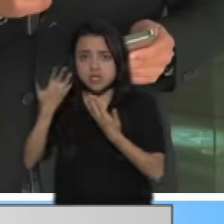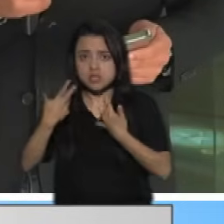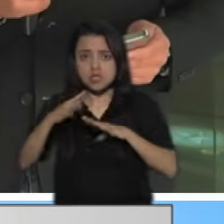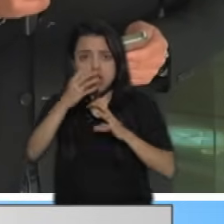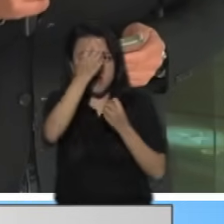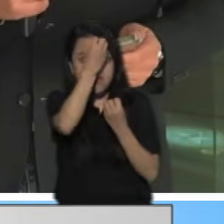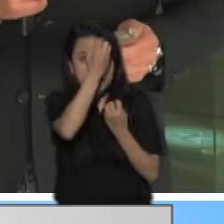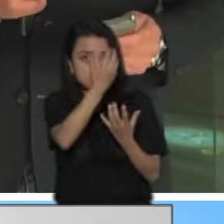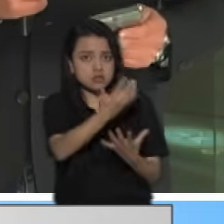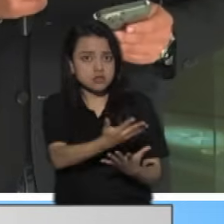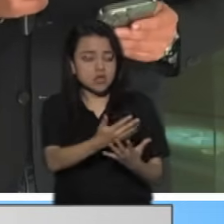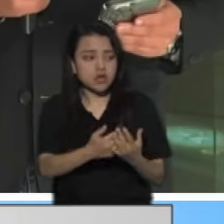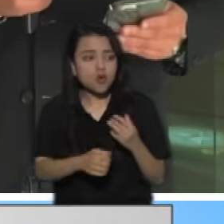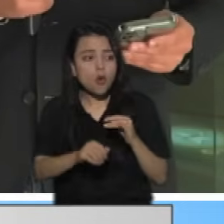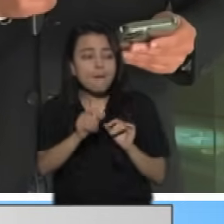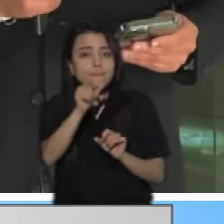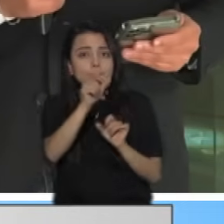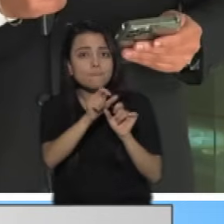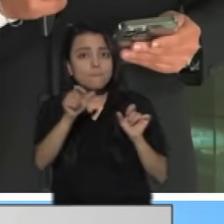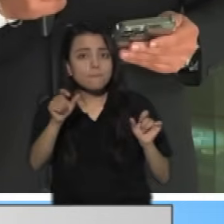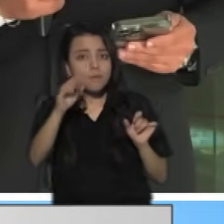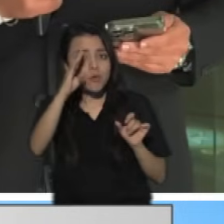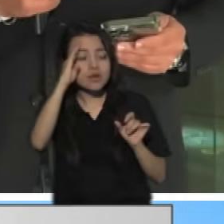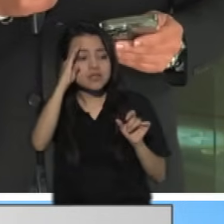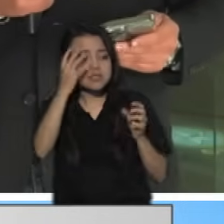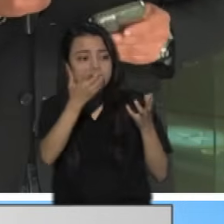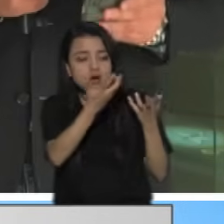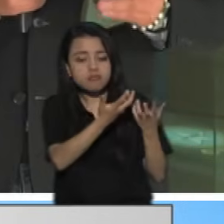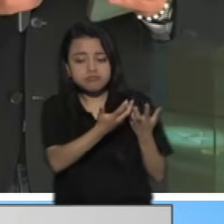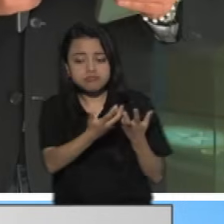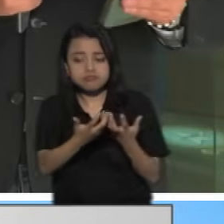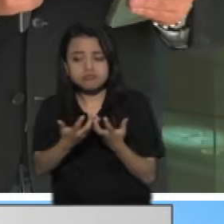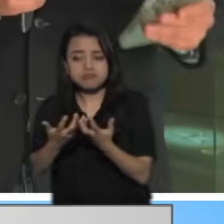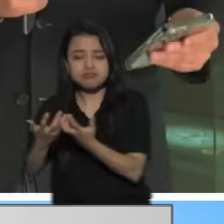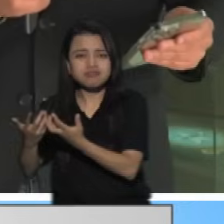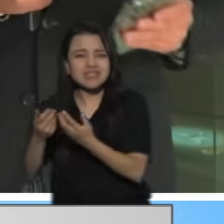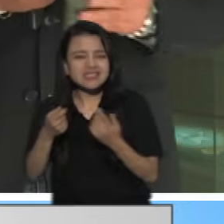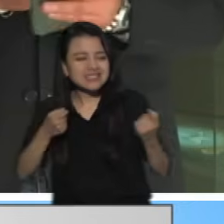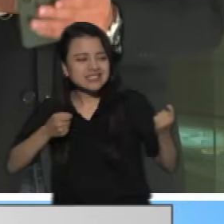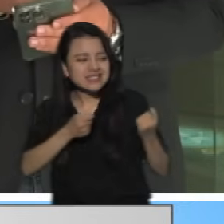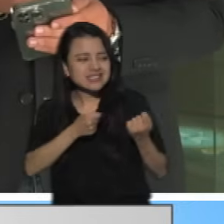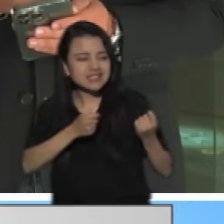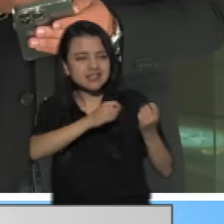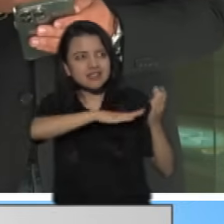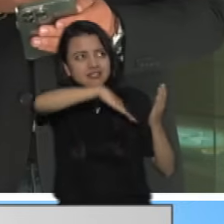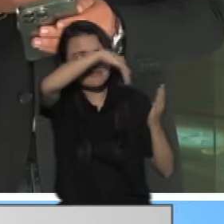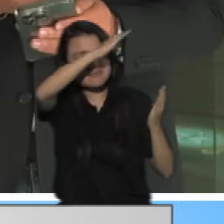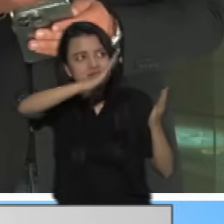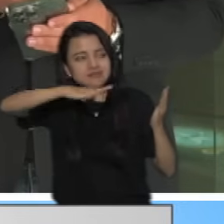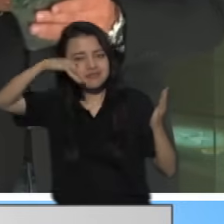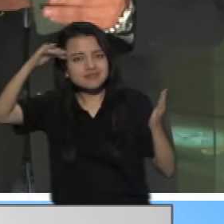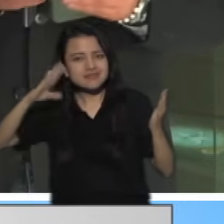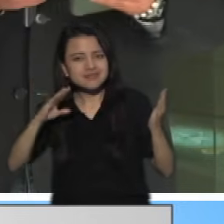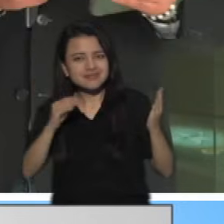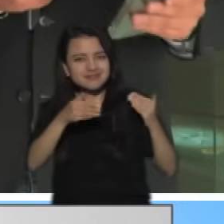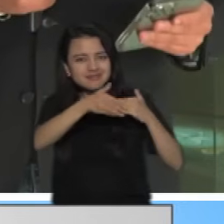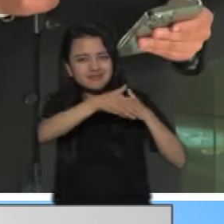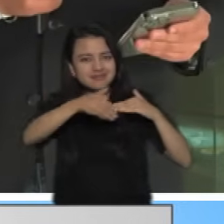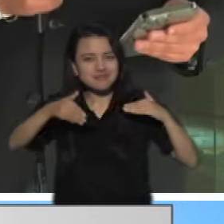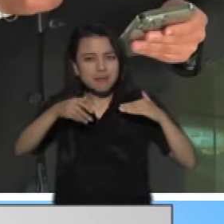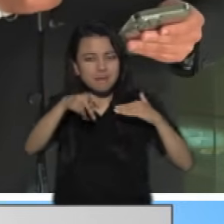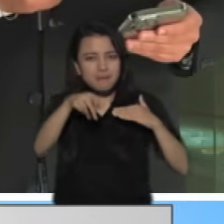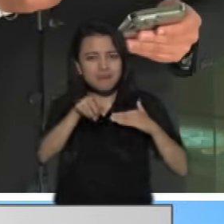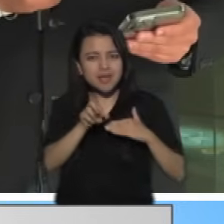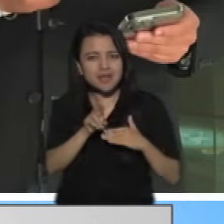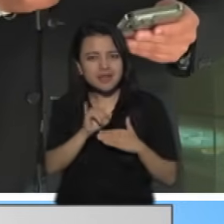hombres jungla que estaban en la Guajira, en el departamento de la Guajira, en la serranía del Perijá. Ya no están allí ni los policías y los militares